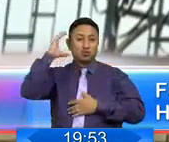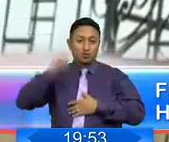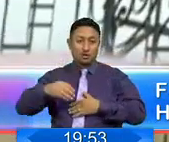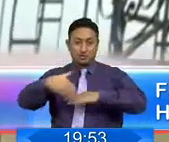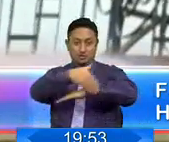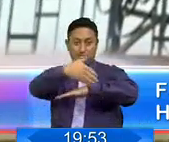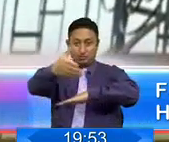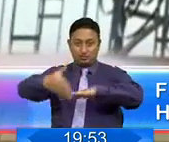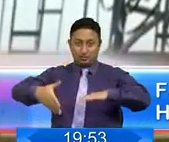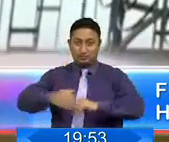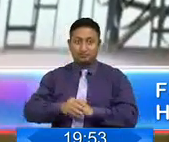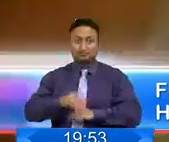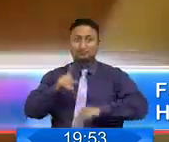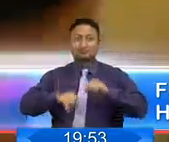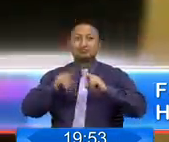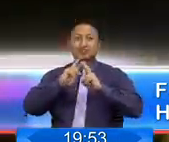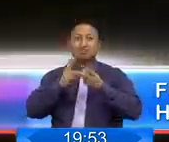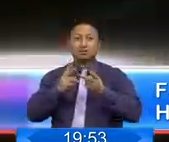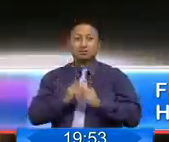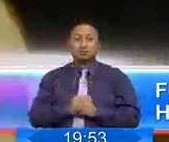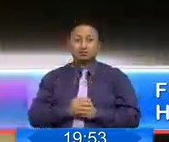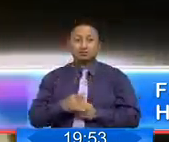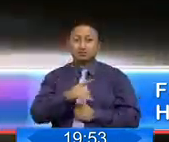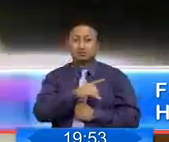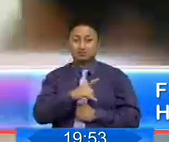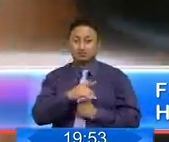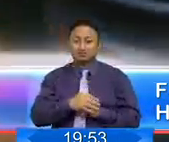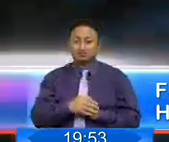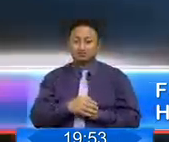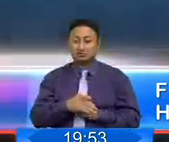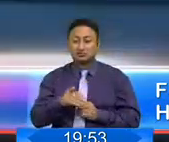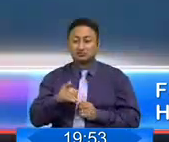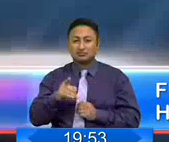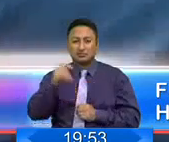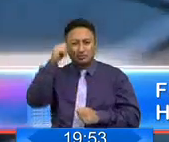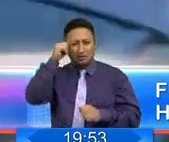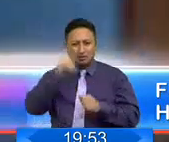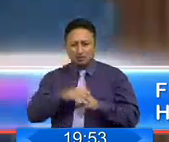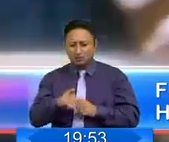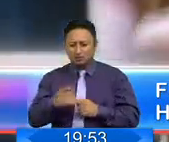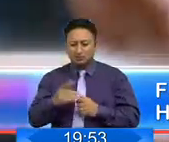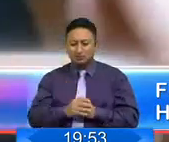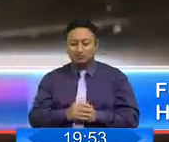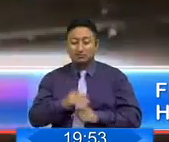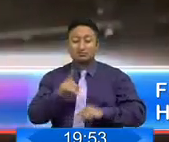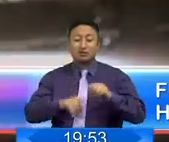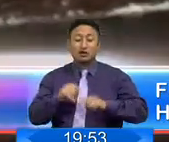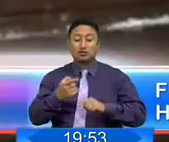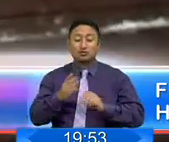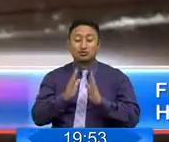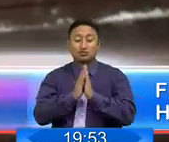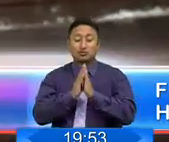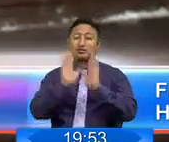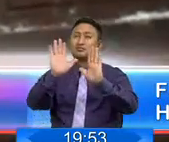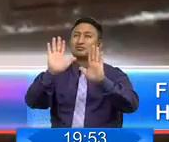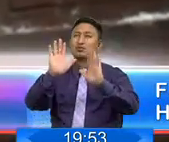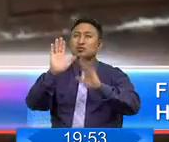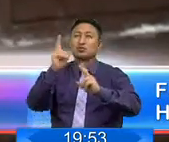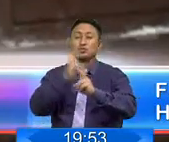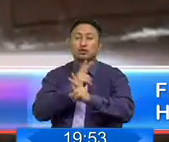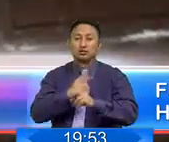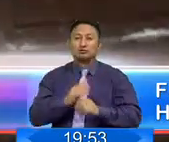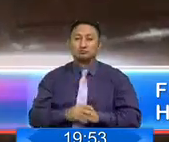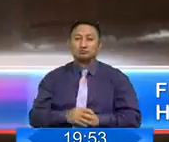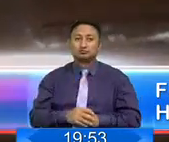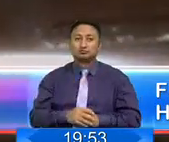amigos, vecinos y extraños no hablan de otra cosa. Hubo quienes lo intentaron disuadir, en vano. Porque